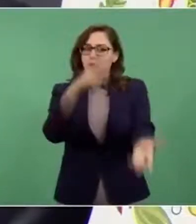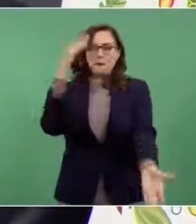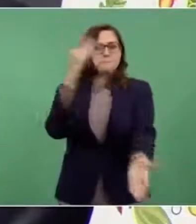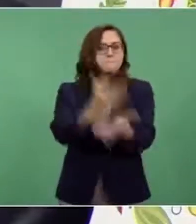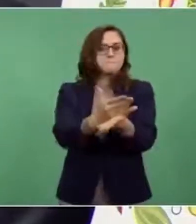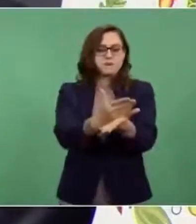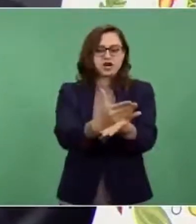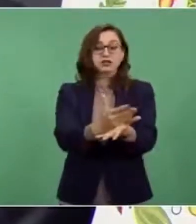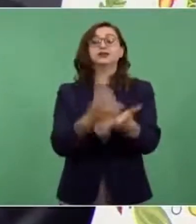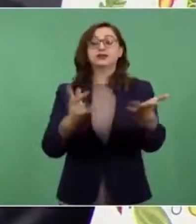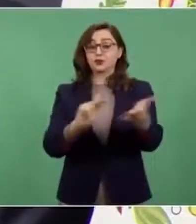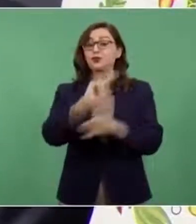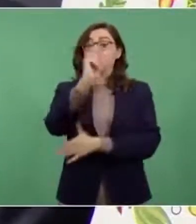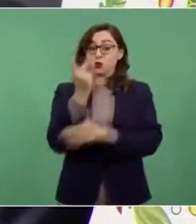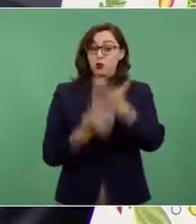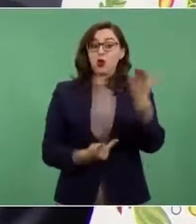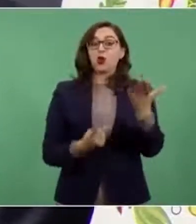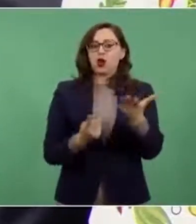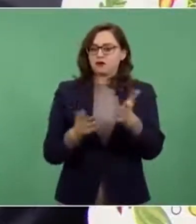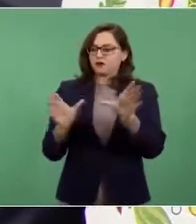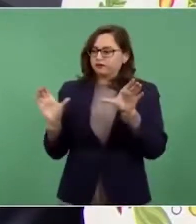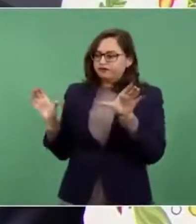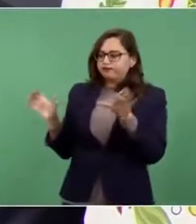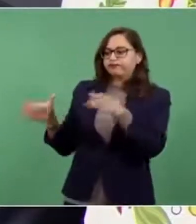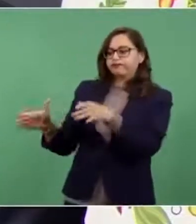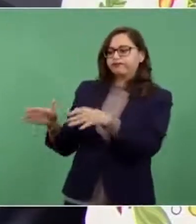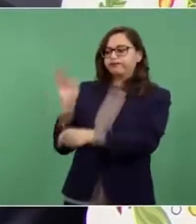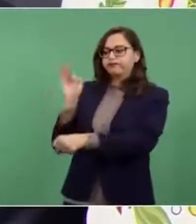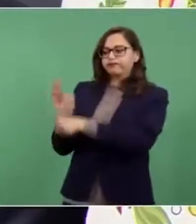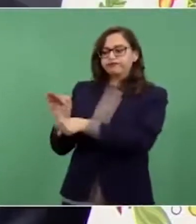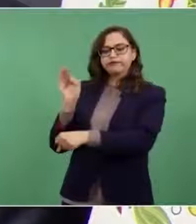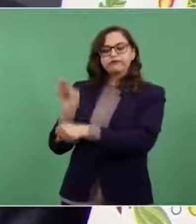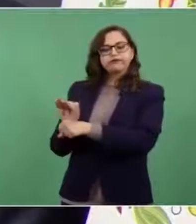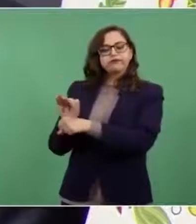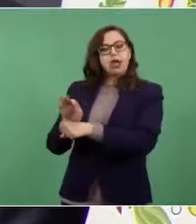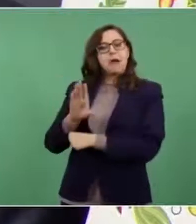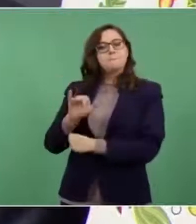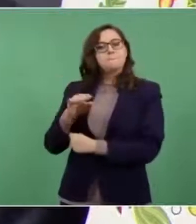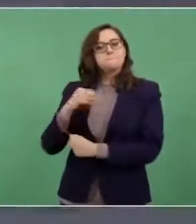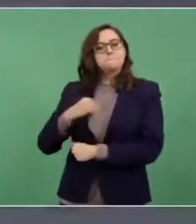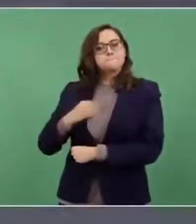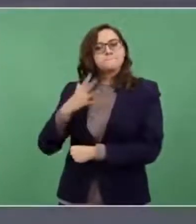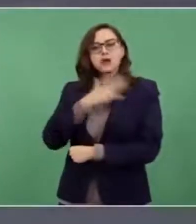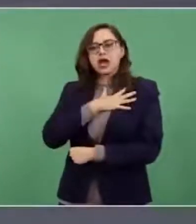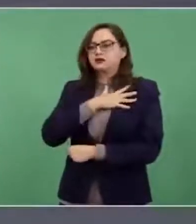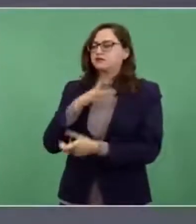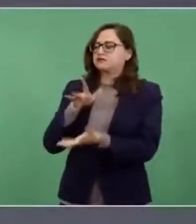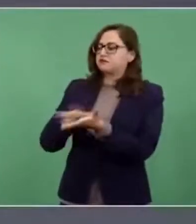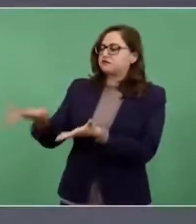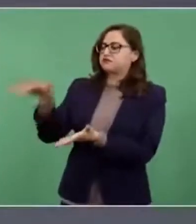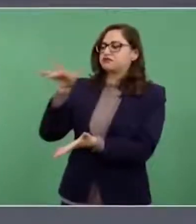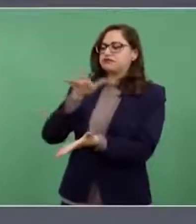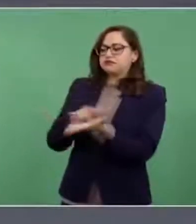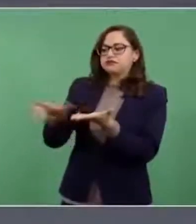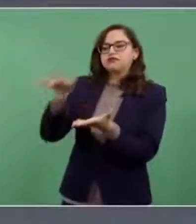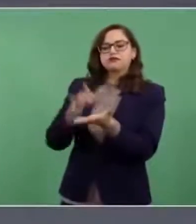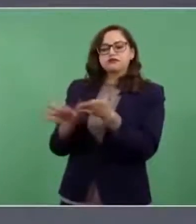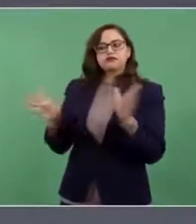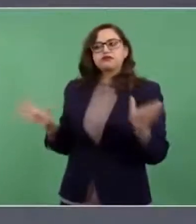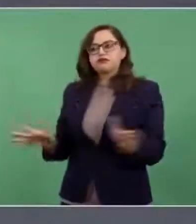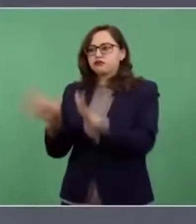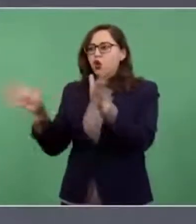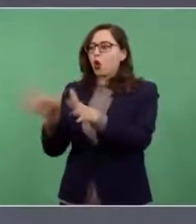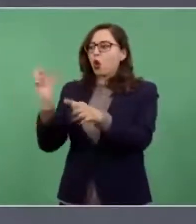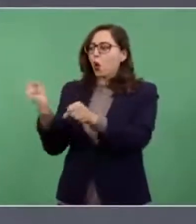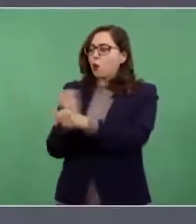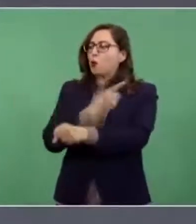programas de bienestar lo estamos logrando, garantizándole el apoyo a los jóvenes y la